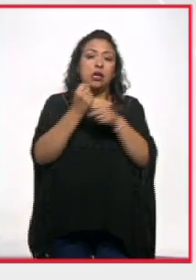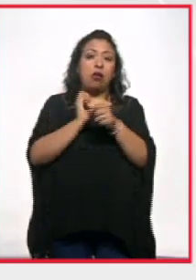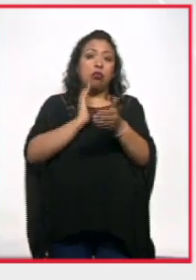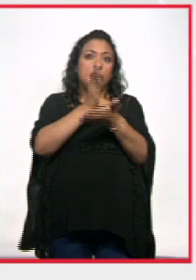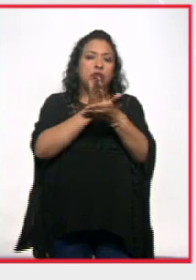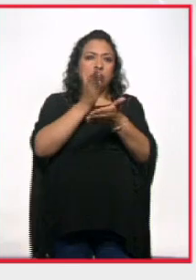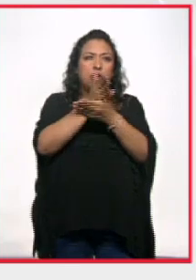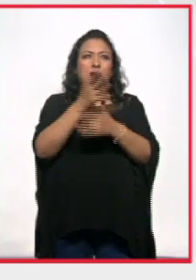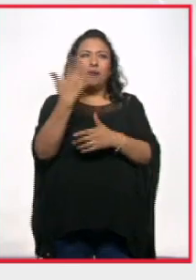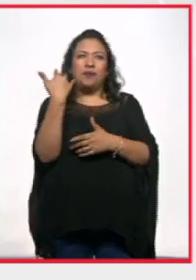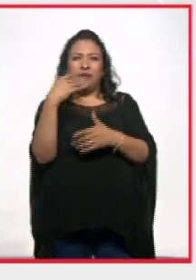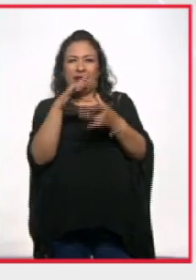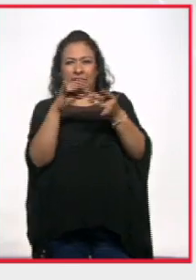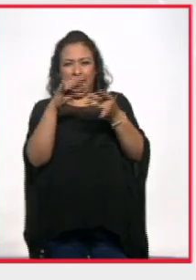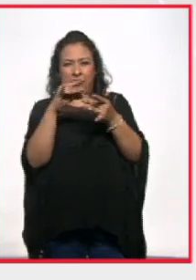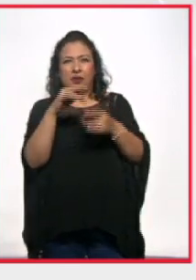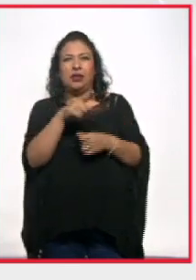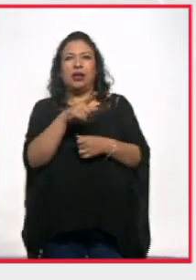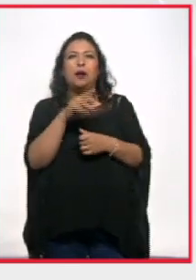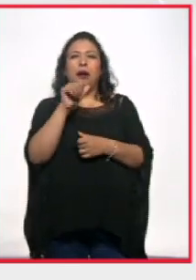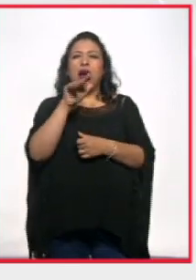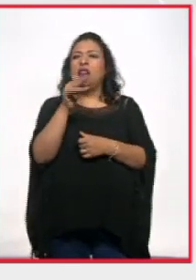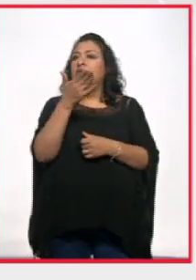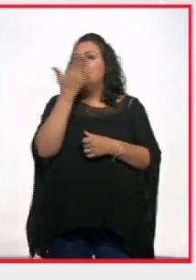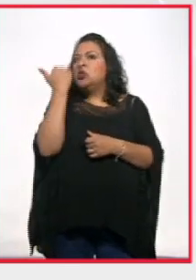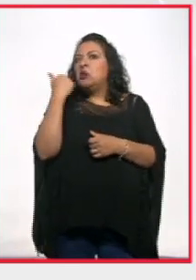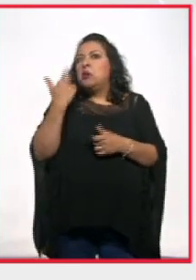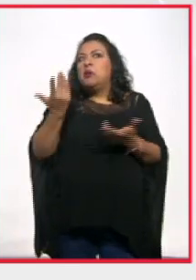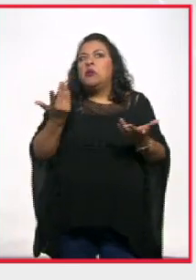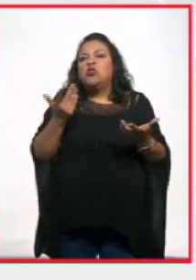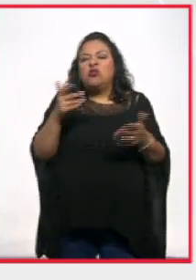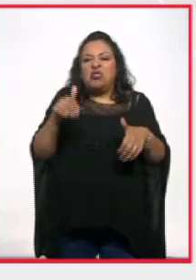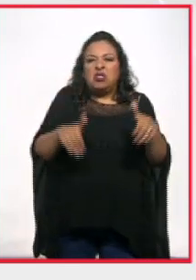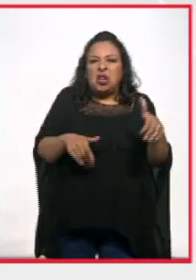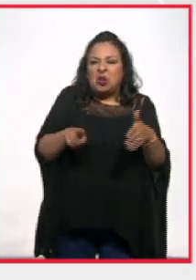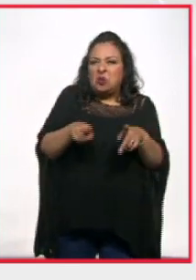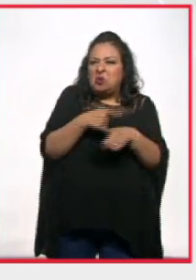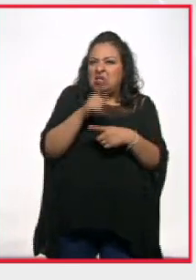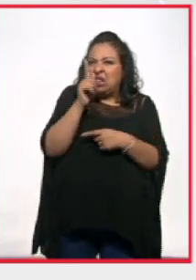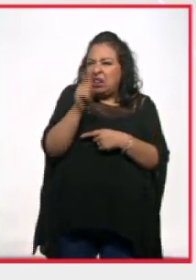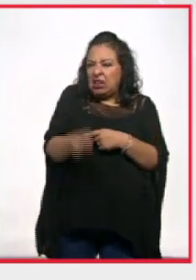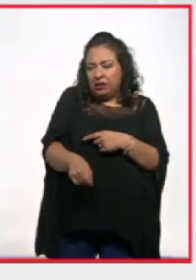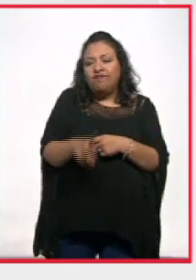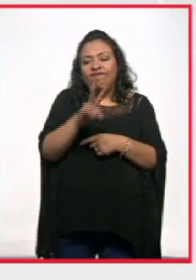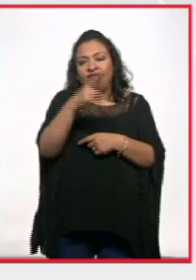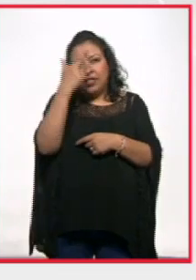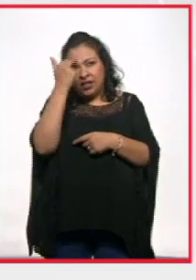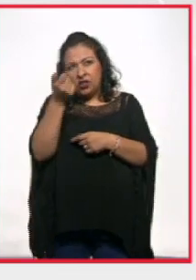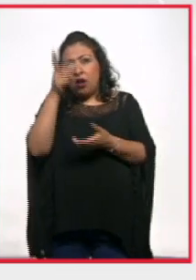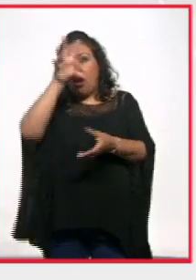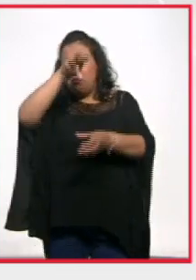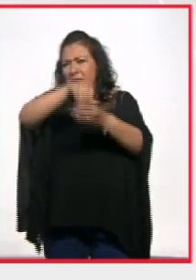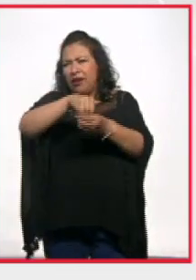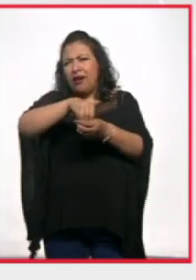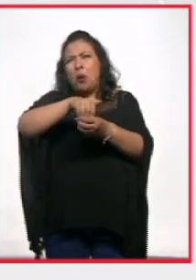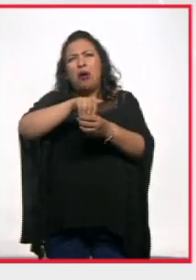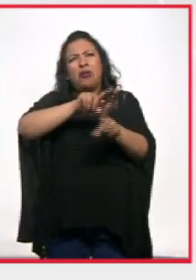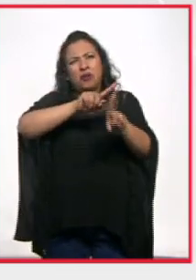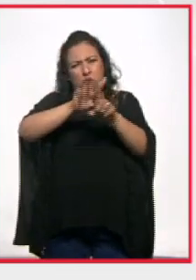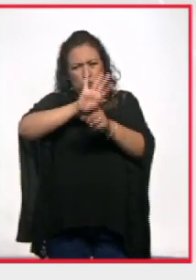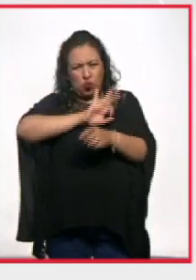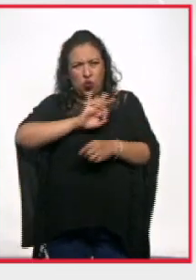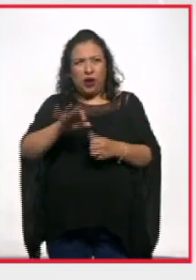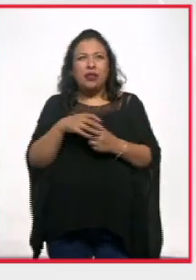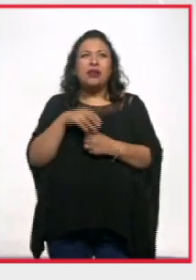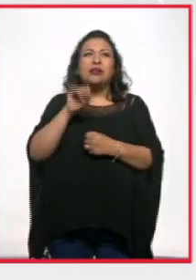dijo al principio de esta pequeña perorata suya, nadie sabe muy bien qué es teatro musical. En efecto, nadie lo sabe porque ahí cabe todo, ¿verdad? Ahí cabe todo.